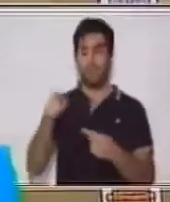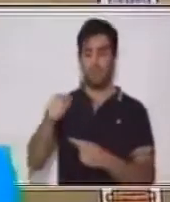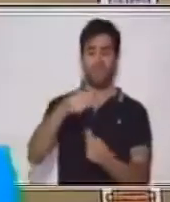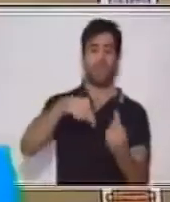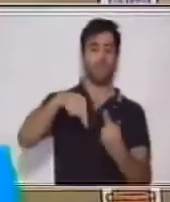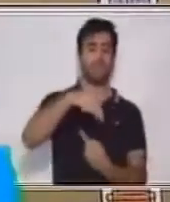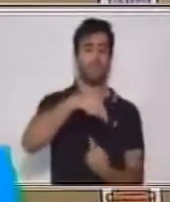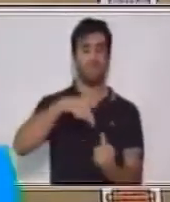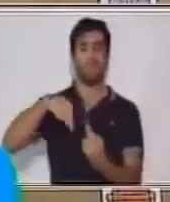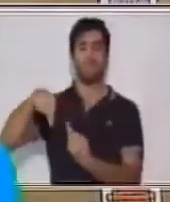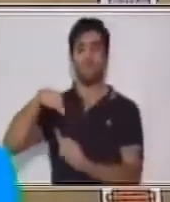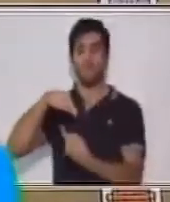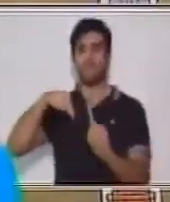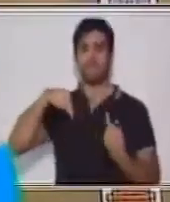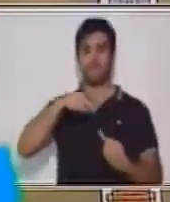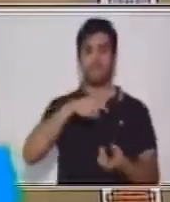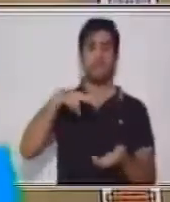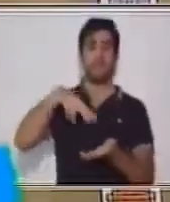gira,